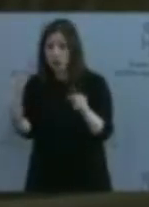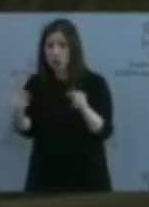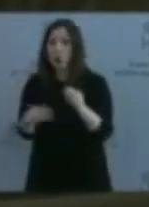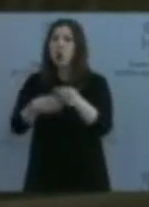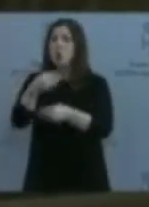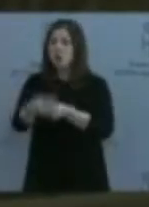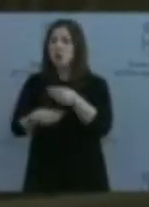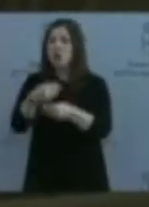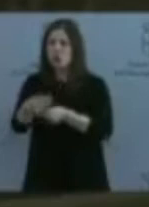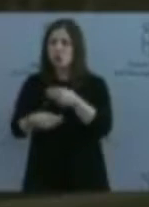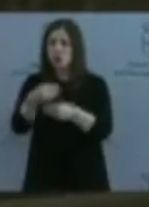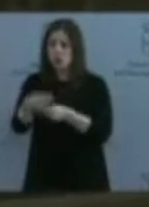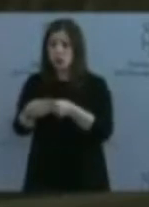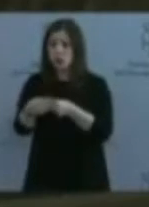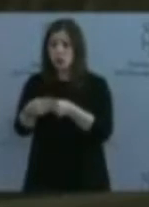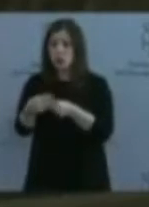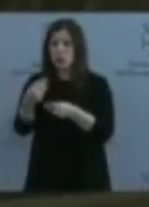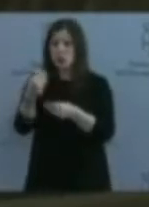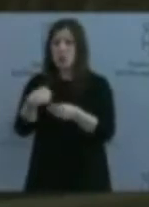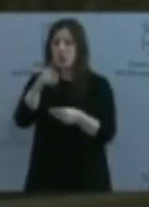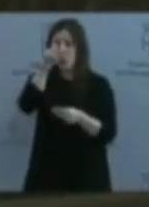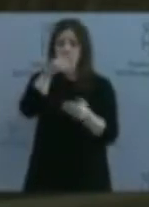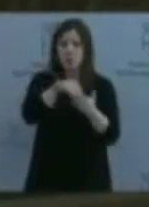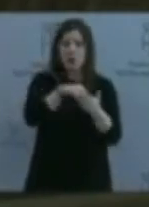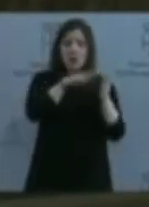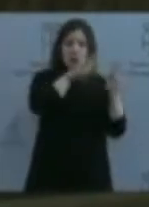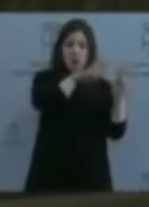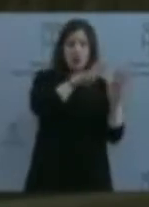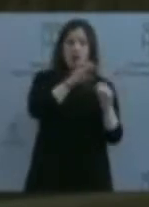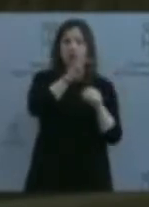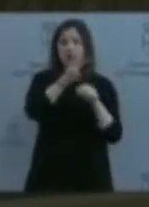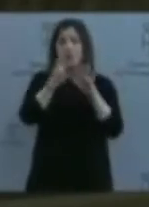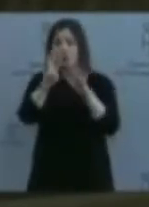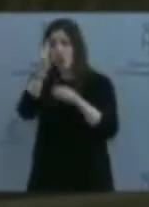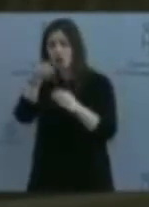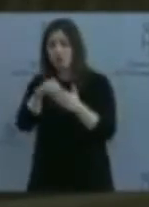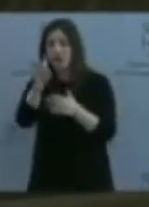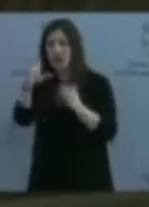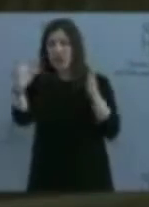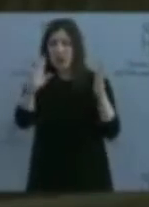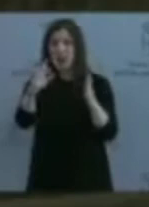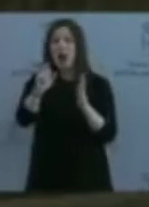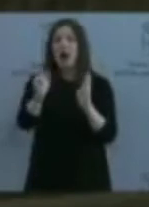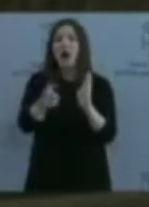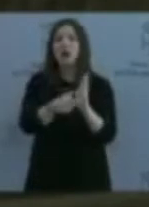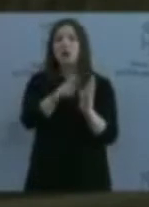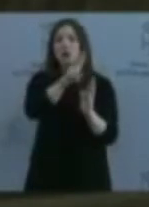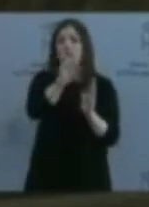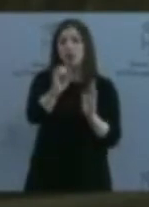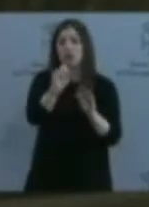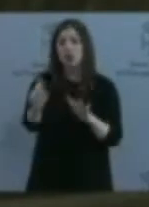entre 1998 y 2015 en el artículo 206 de la Ley Hipotecaria para proceder a